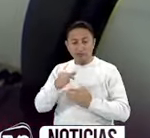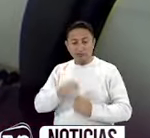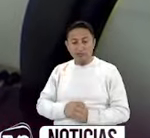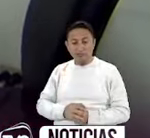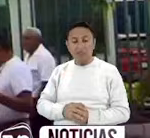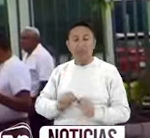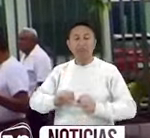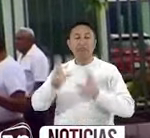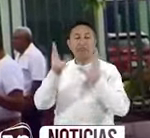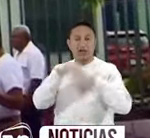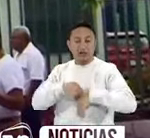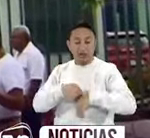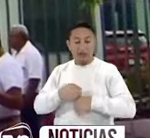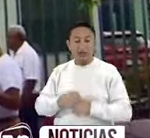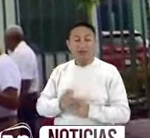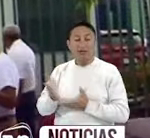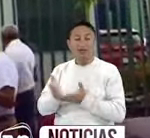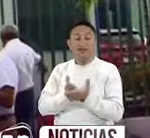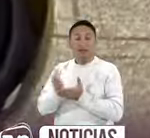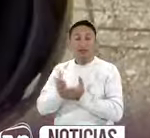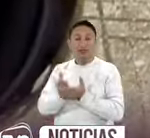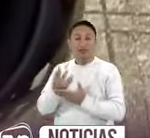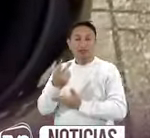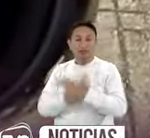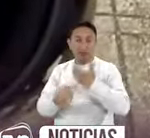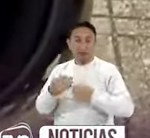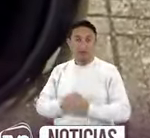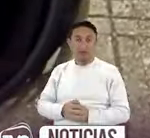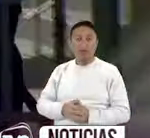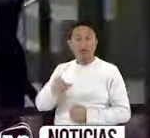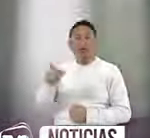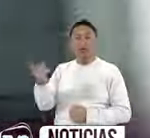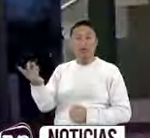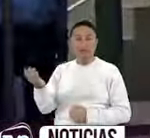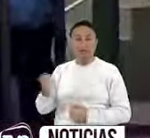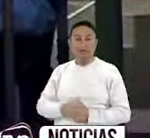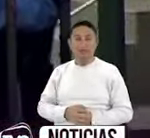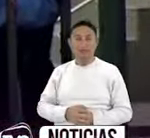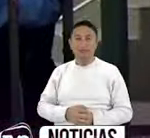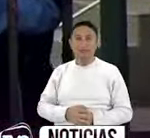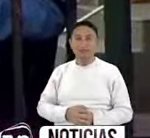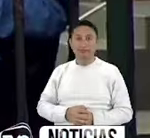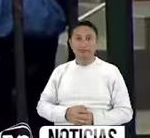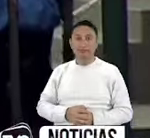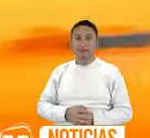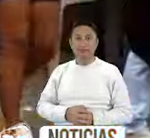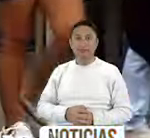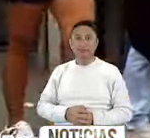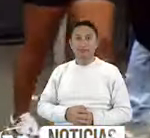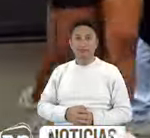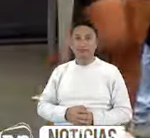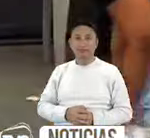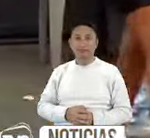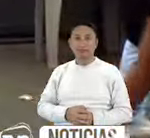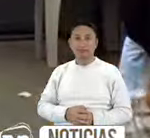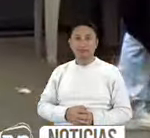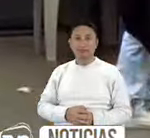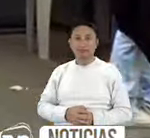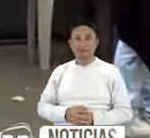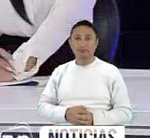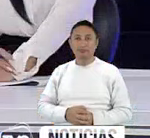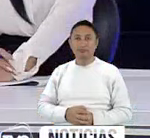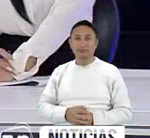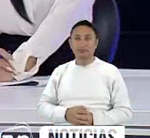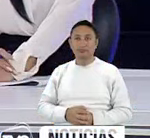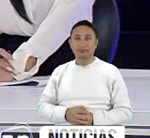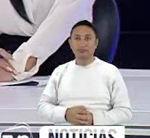las prestaciones de salud a los hijos de los afiliados, informó Álvaro Terán. El